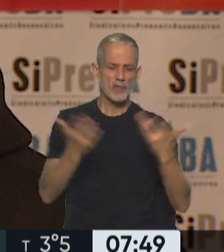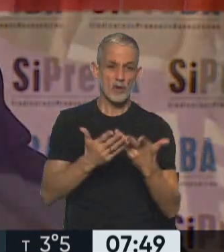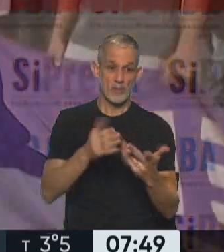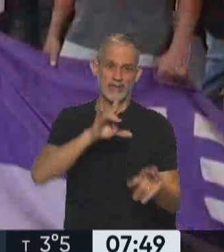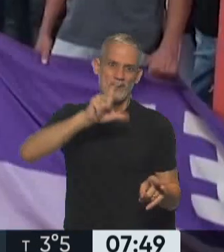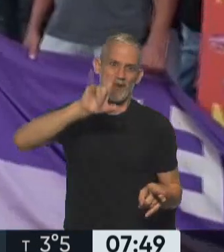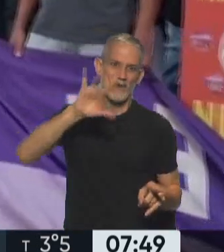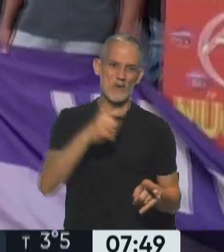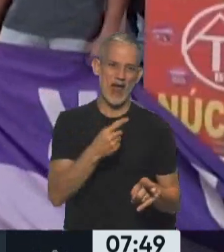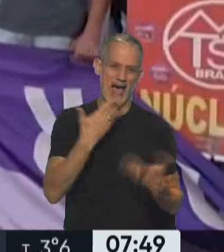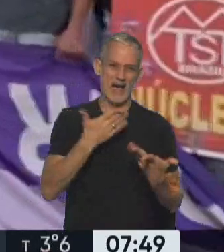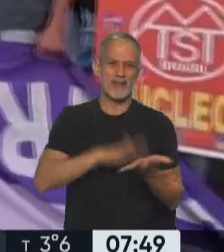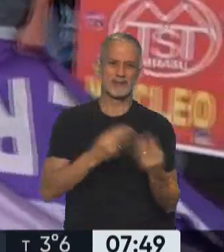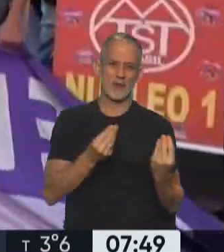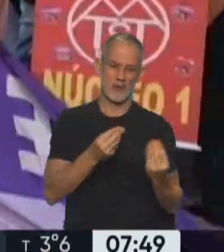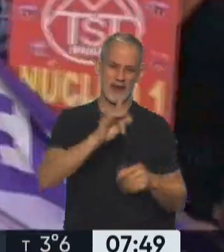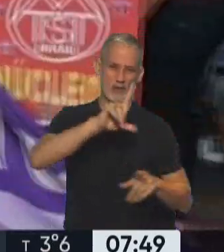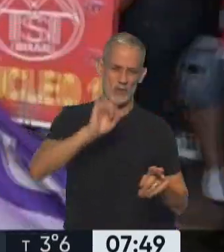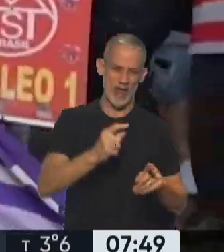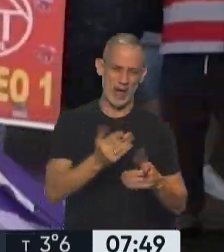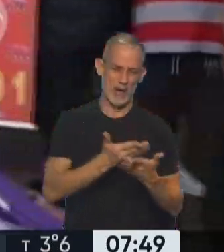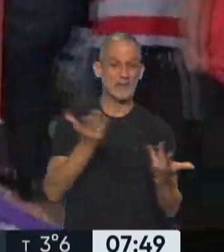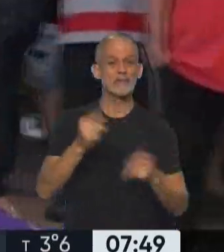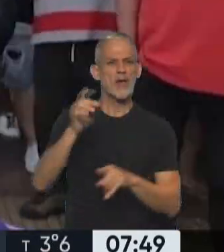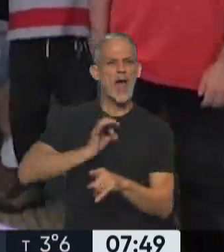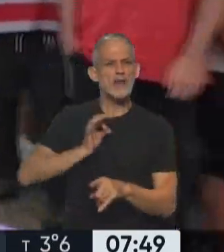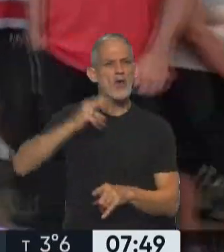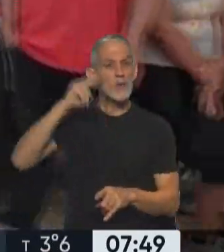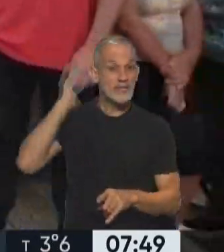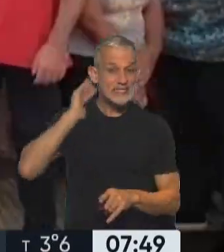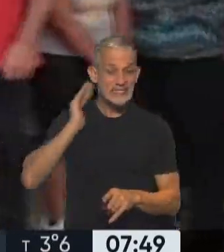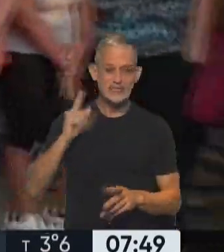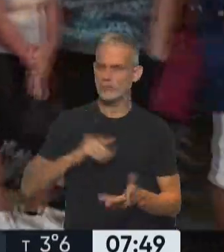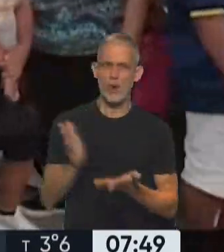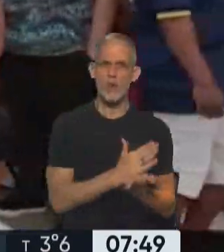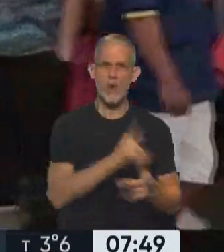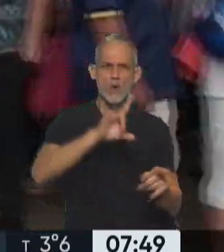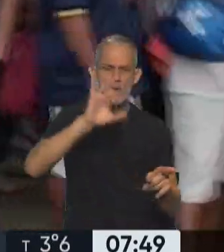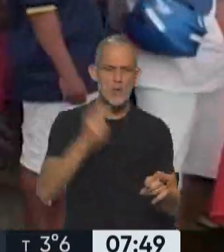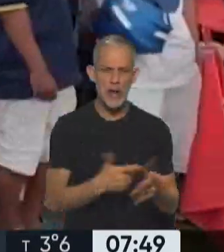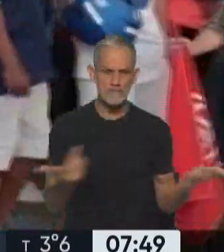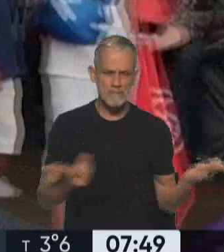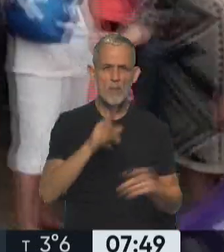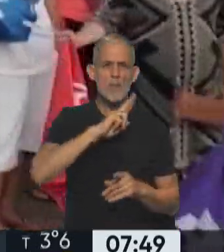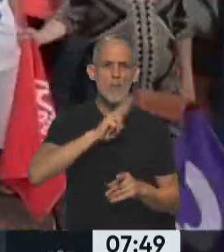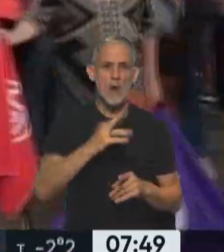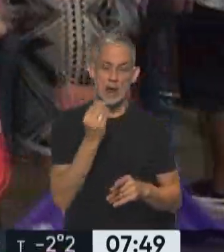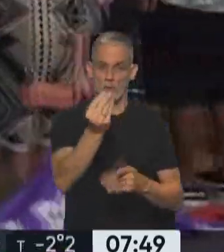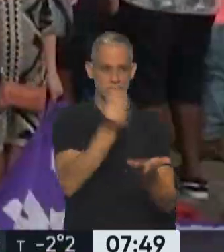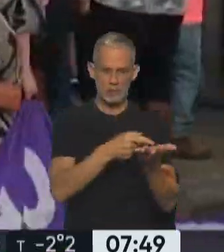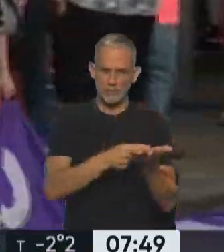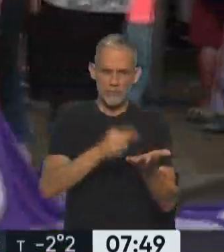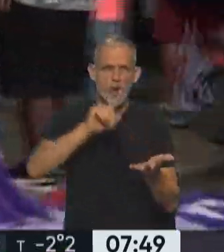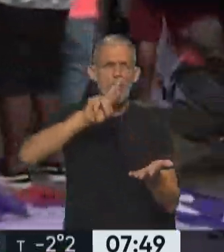Lula presidente. Brasil vivió un golpe de Estado en 2016, donde derrumbó la primera mujer electa presidenta, ¿no?,